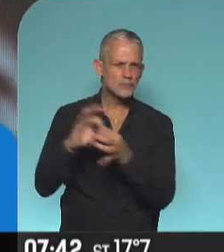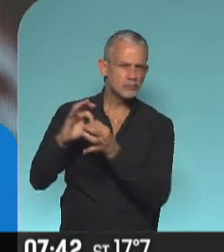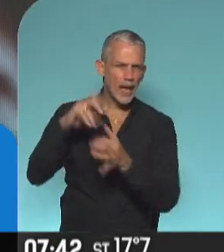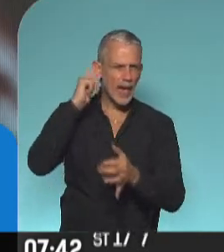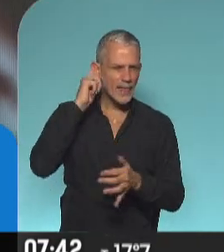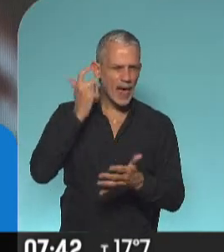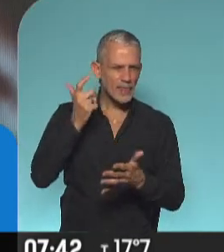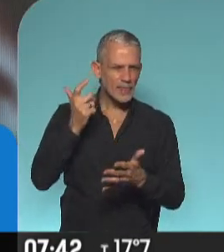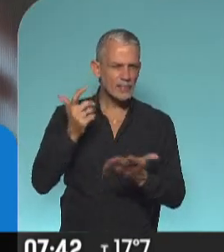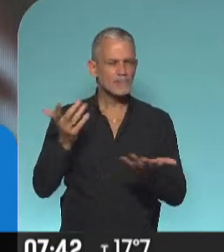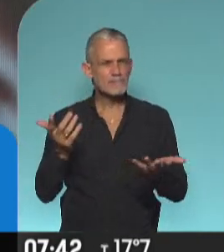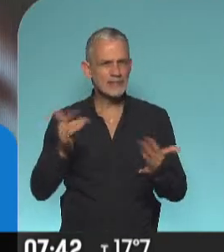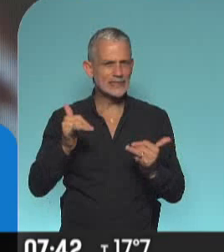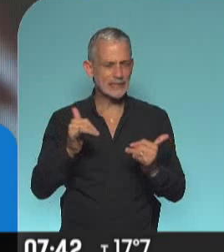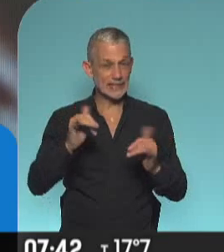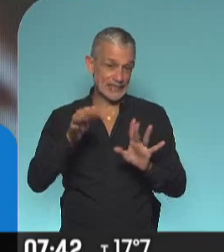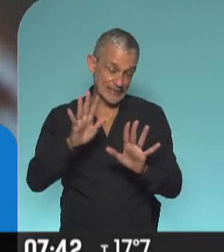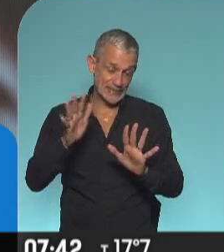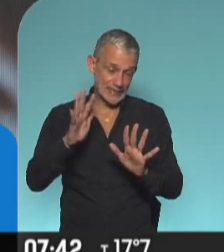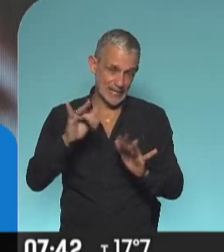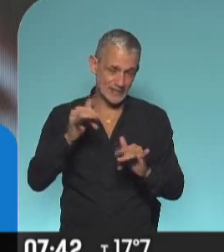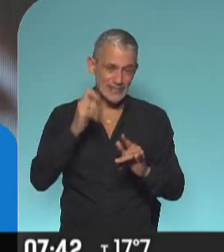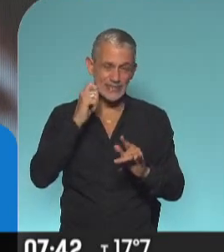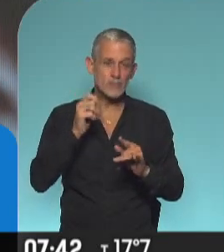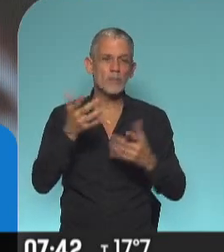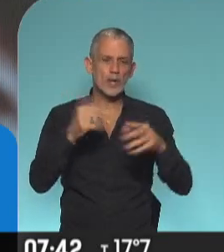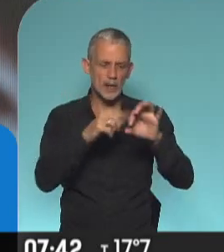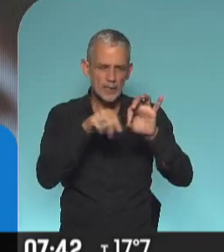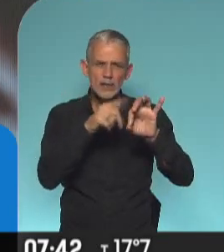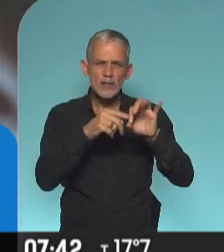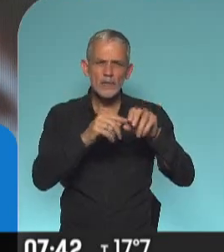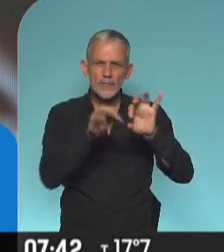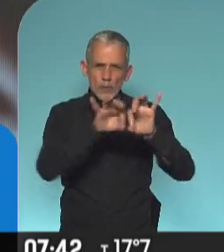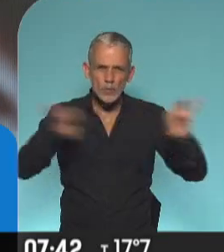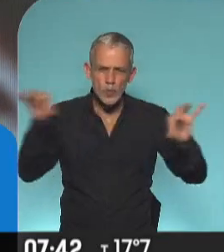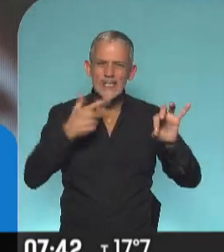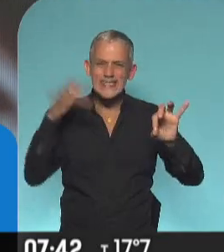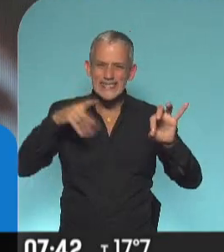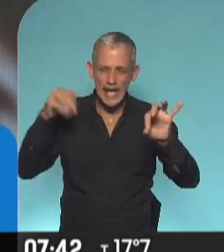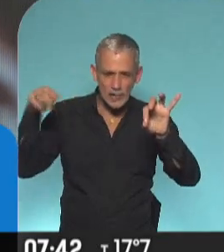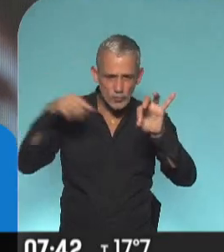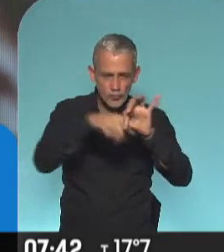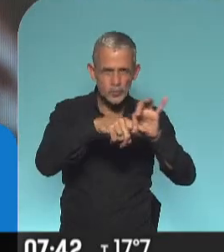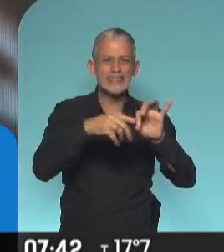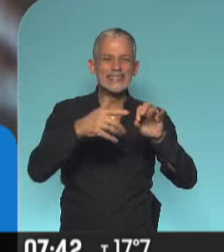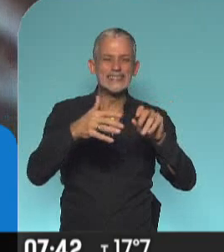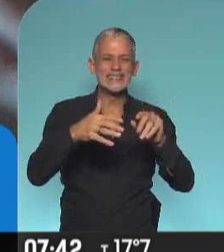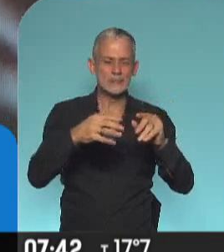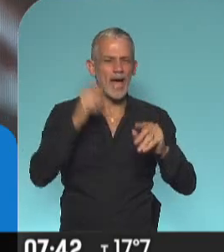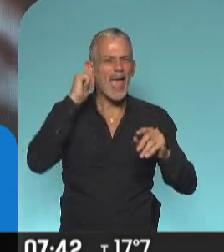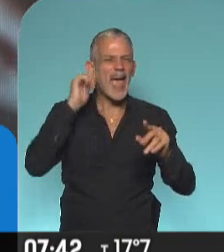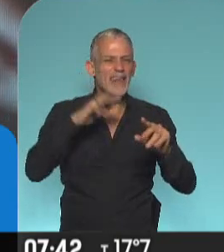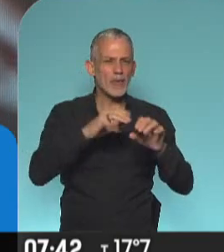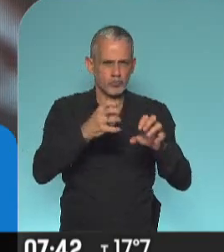hipertensión? Tiene que ver con la edad, sí, porque los vasos obviamente se van poniendo un poquito más duros con la edad, pero igualmente el